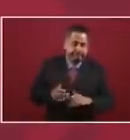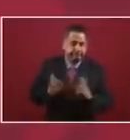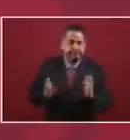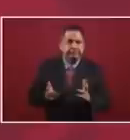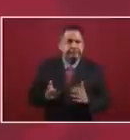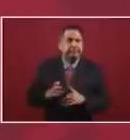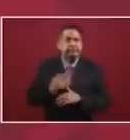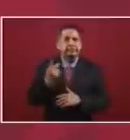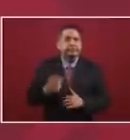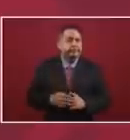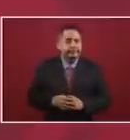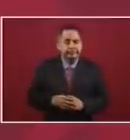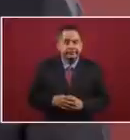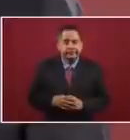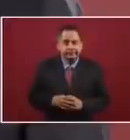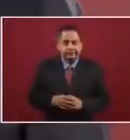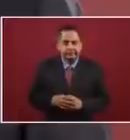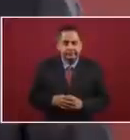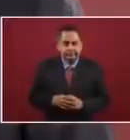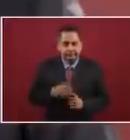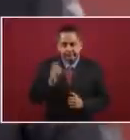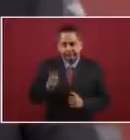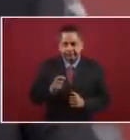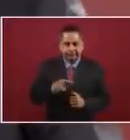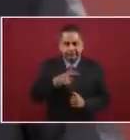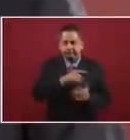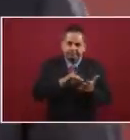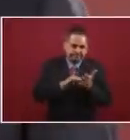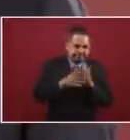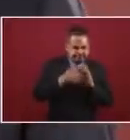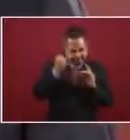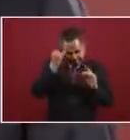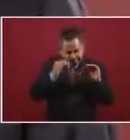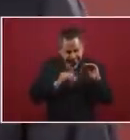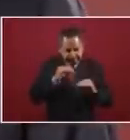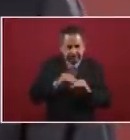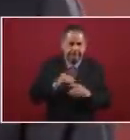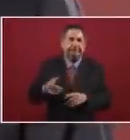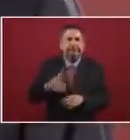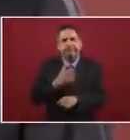por qué son tácticas dilatorias